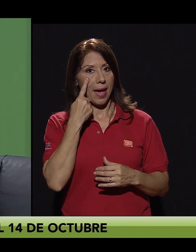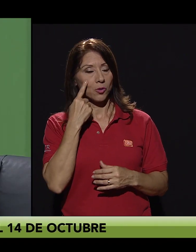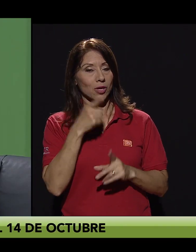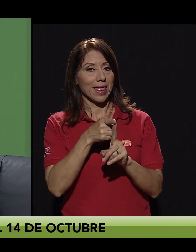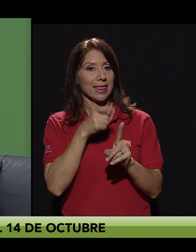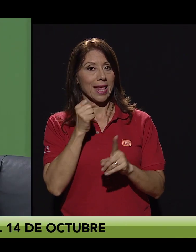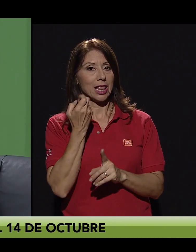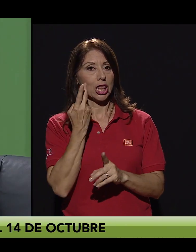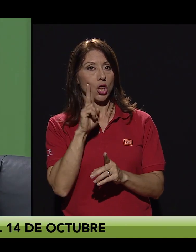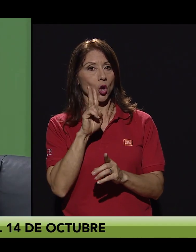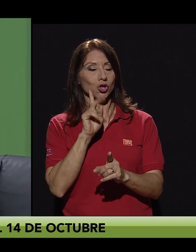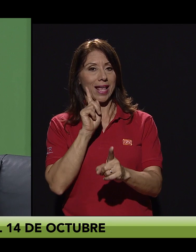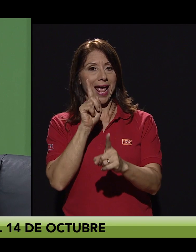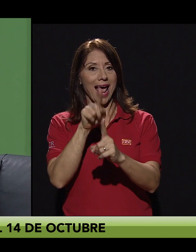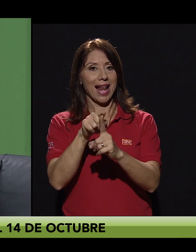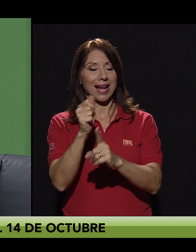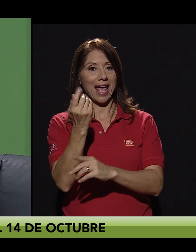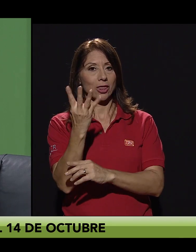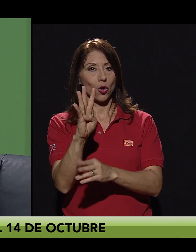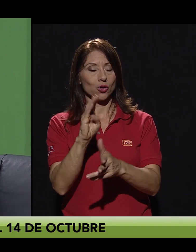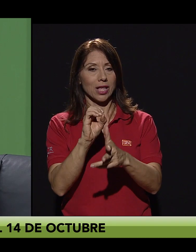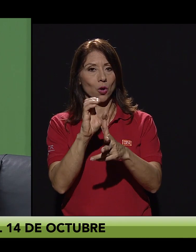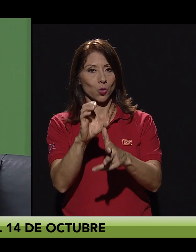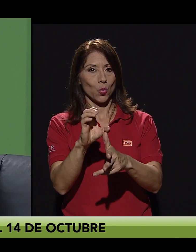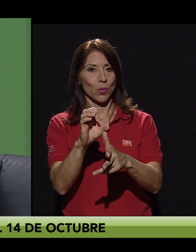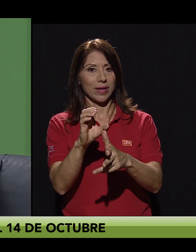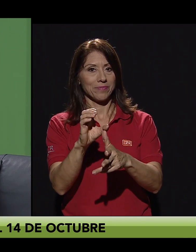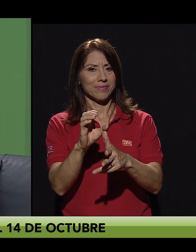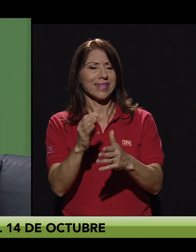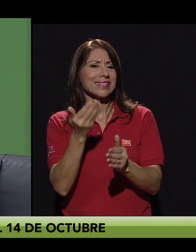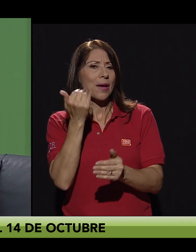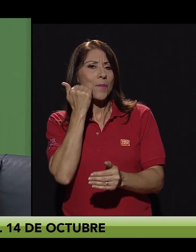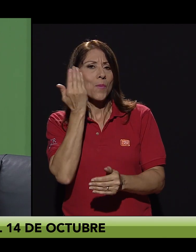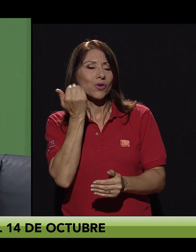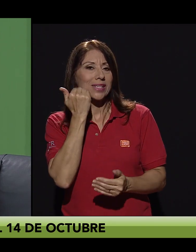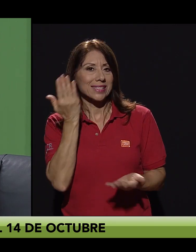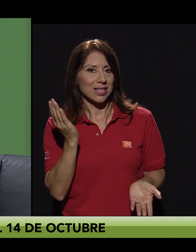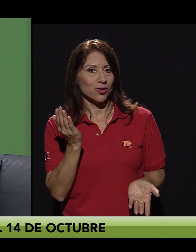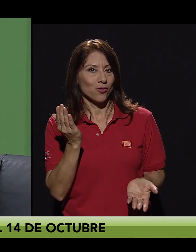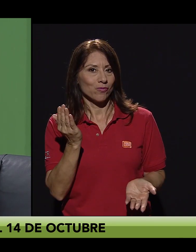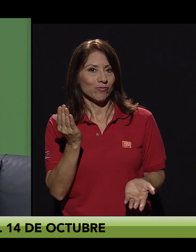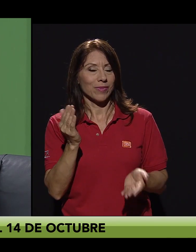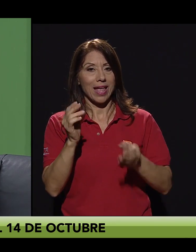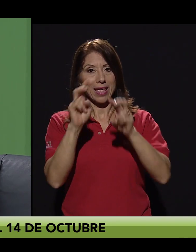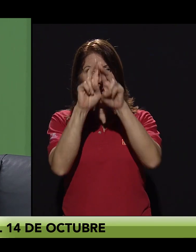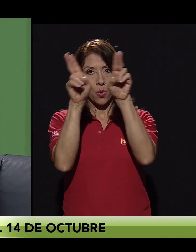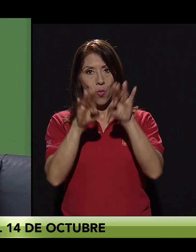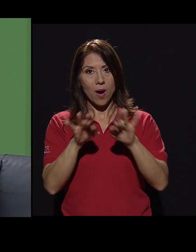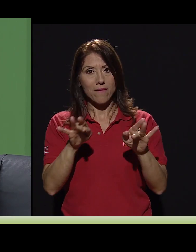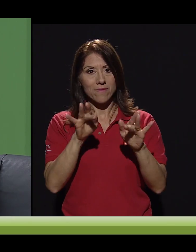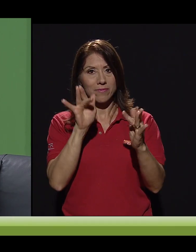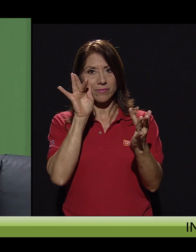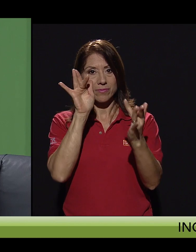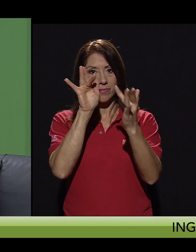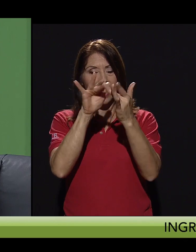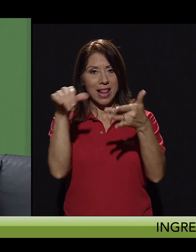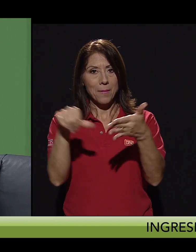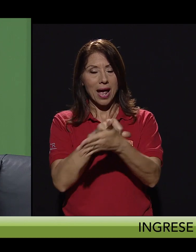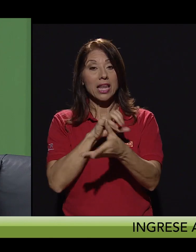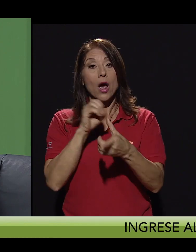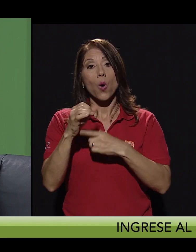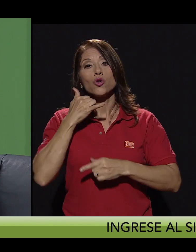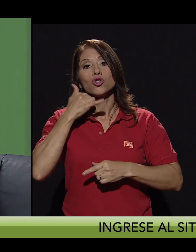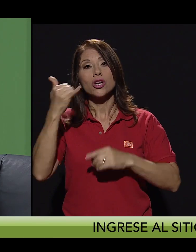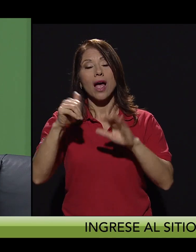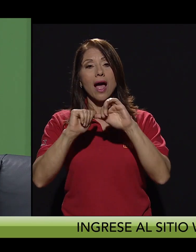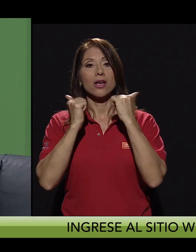Del 12 al 14 de octubre Y está muy sencillo Se meten en la página ¿Verdad? O llaman